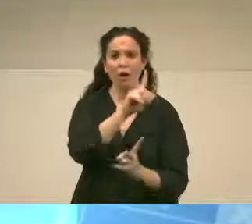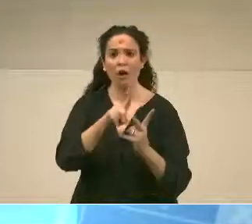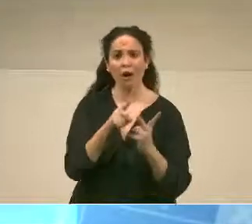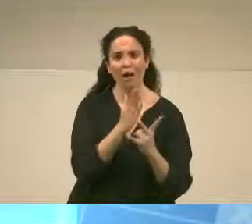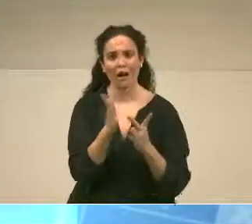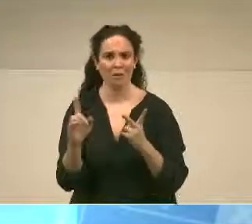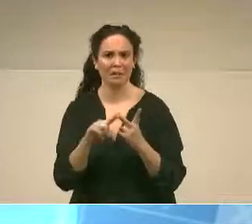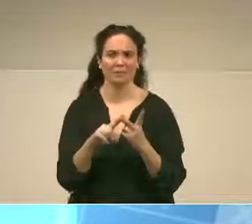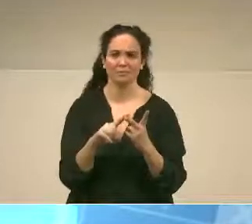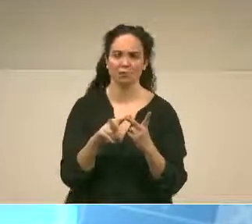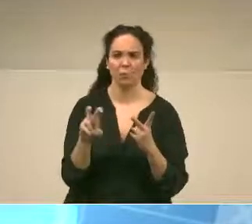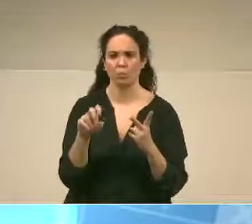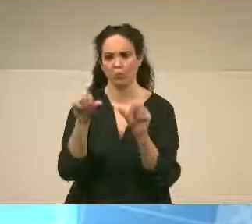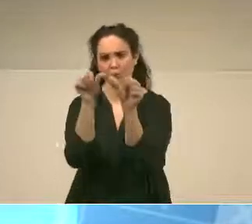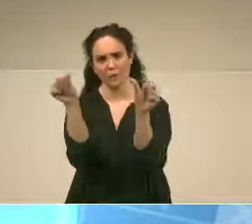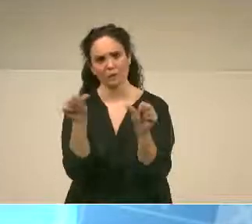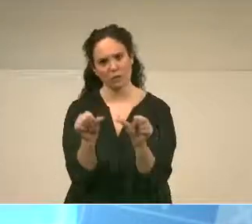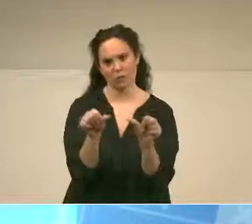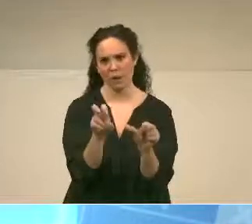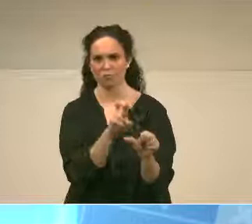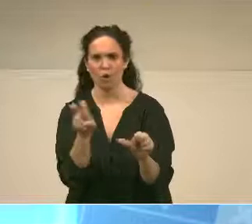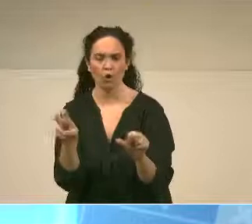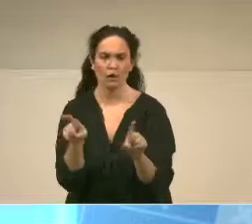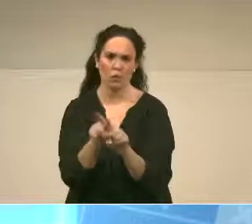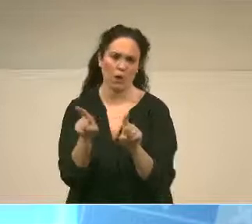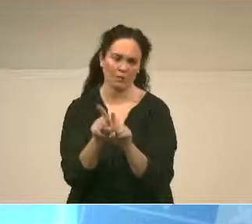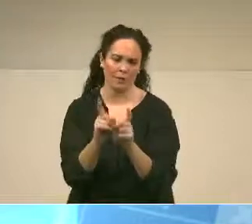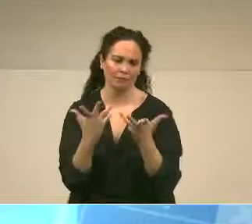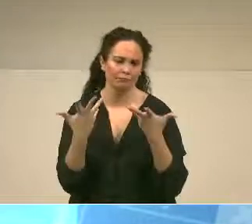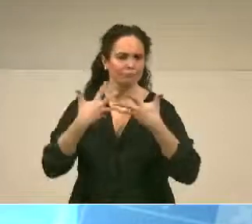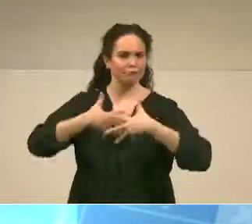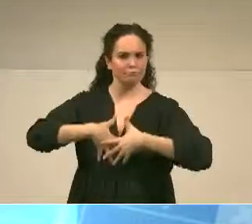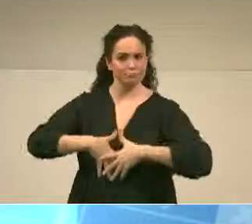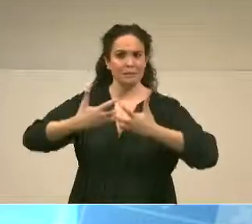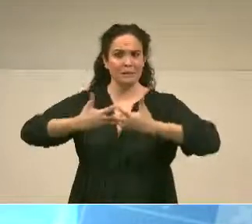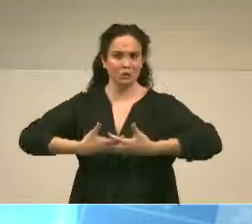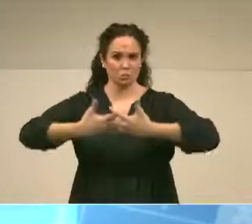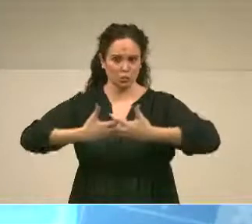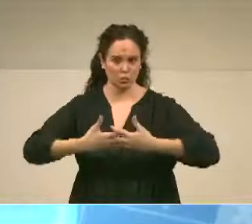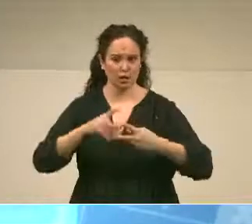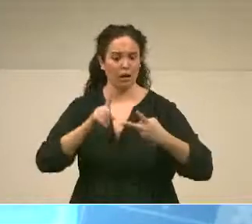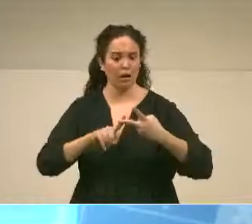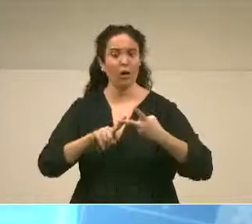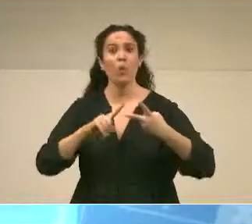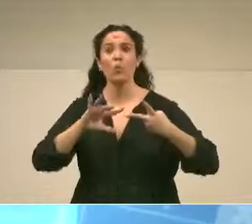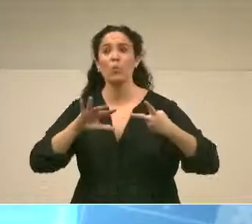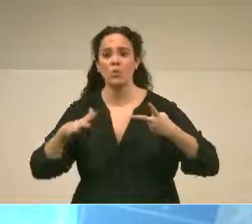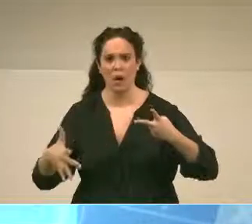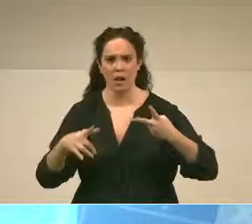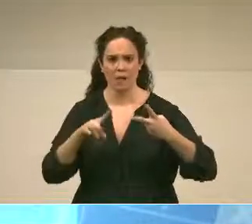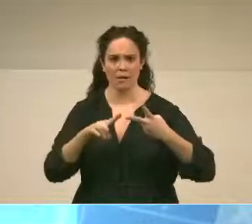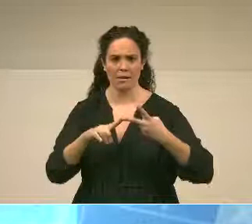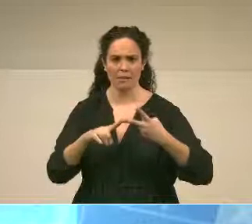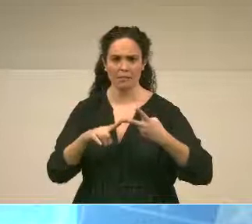un segundo modo de intentar producir esa transferencia hacia la industria es la de facilitar la realización de